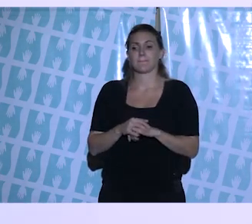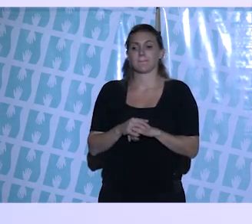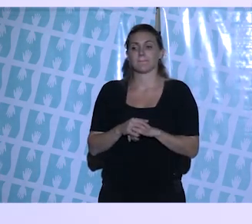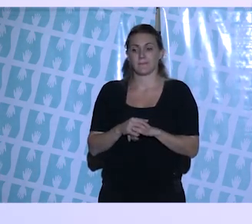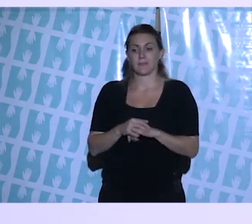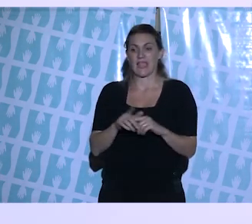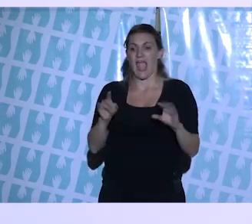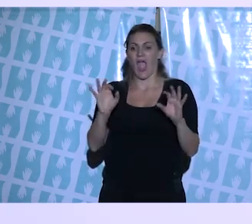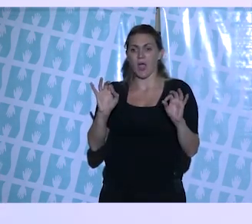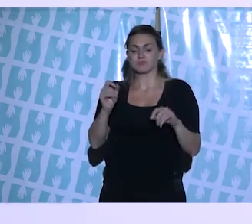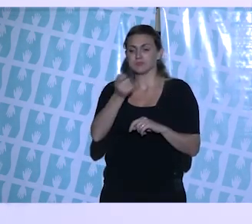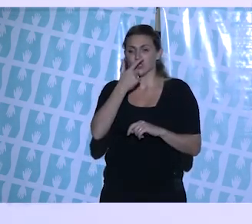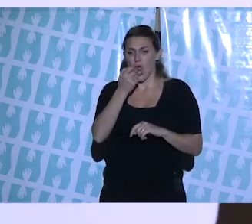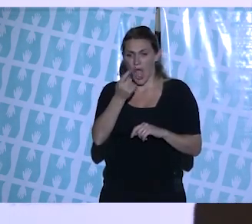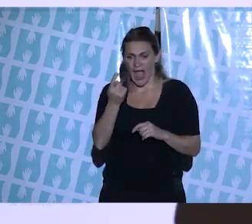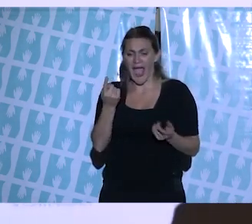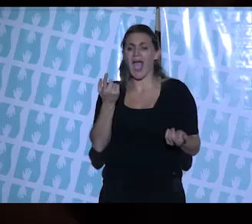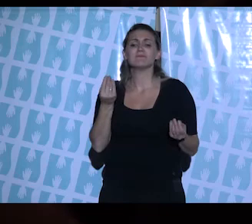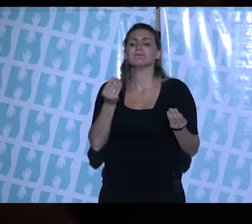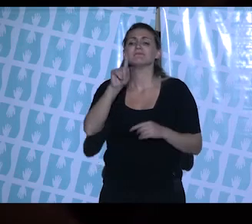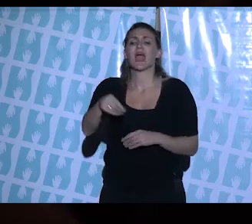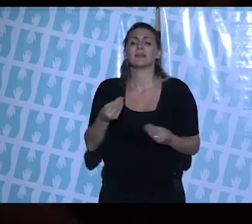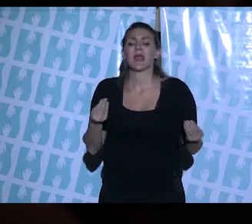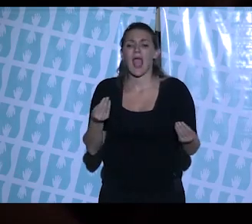es una droga antihipertensiva